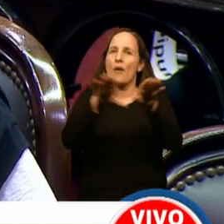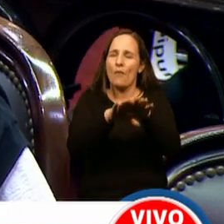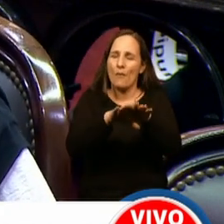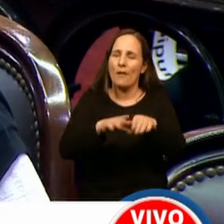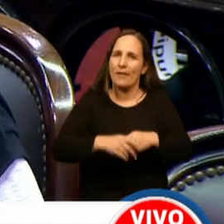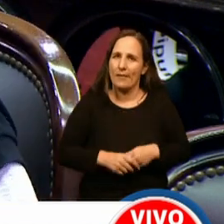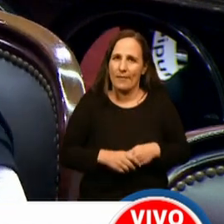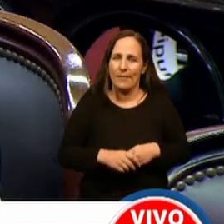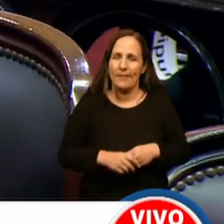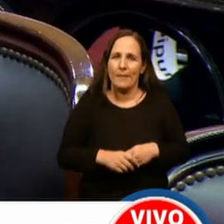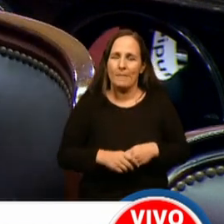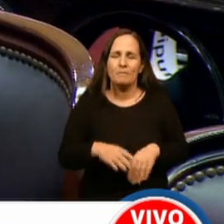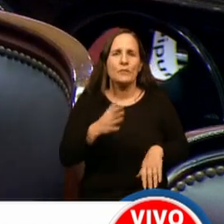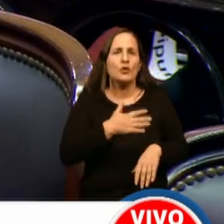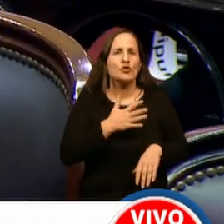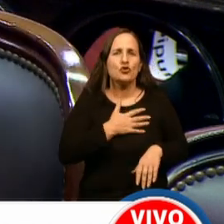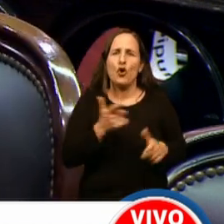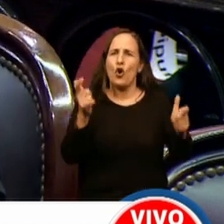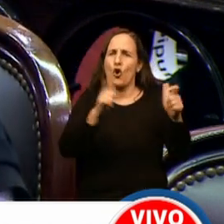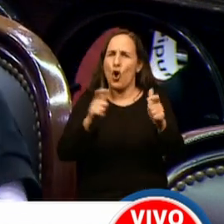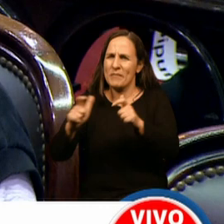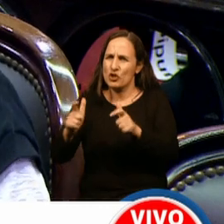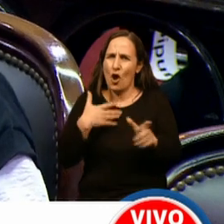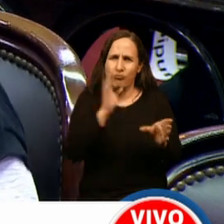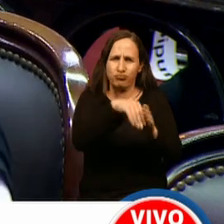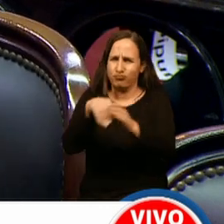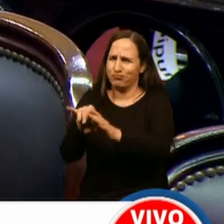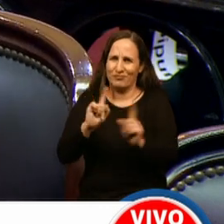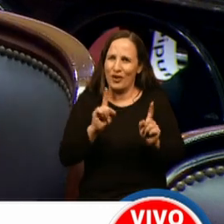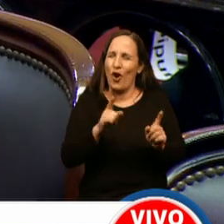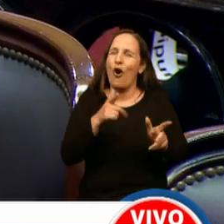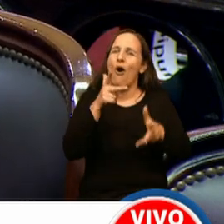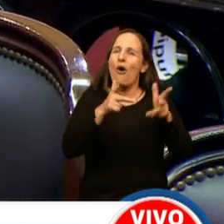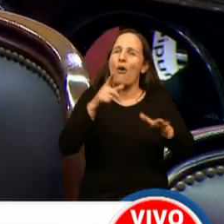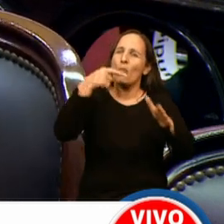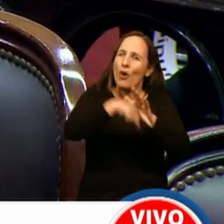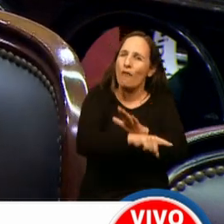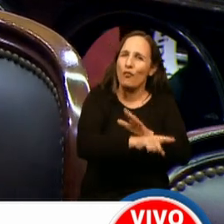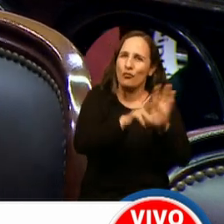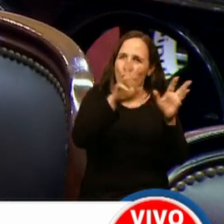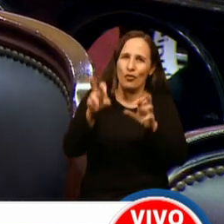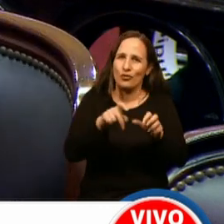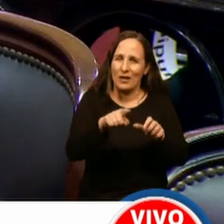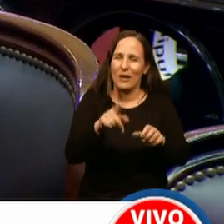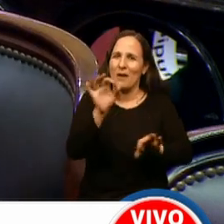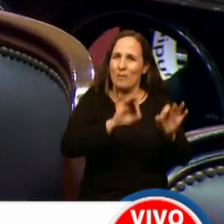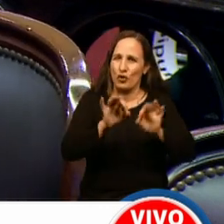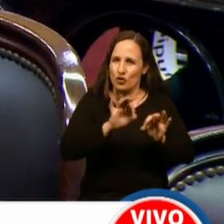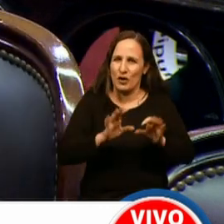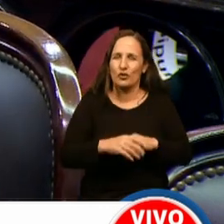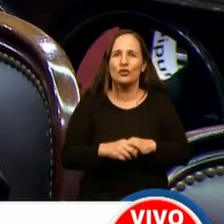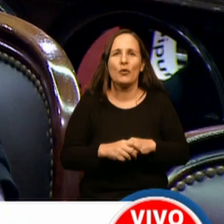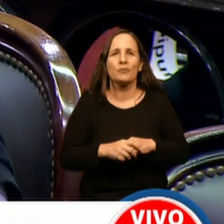personas yo no integró las comisiones que trataron en profundidad este proyecto y que estuvieron